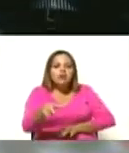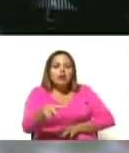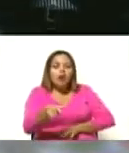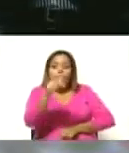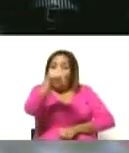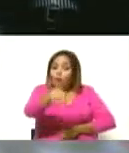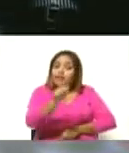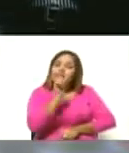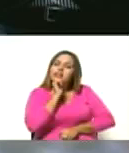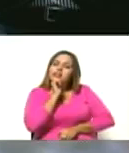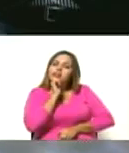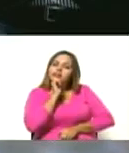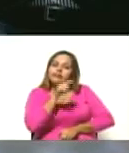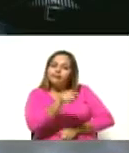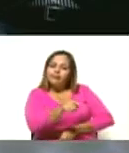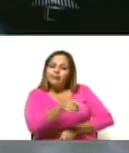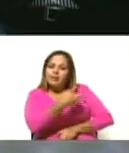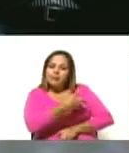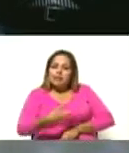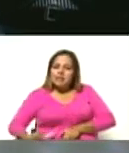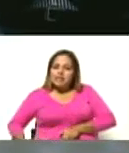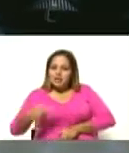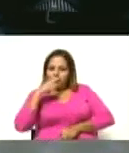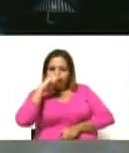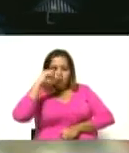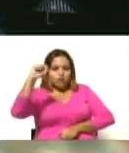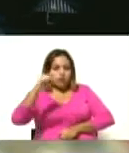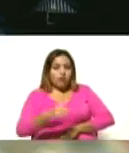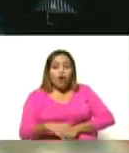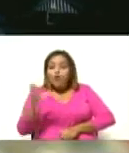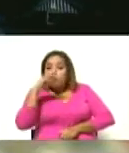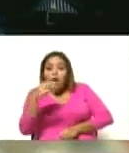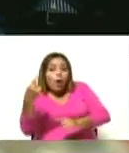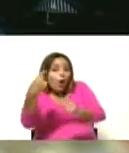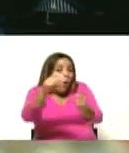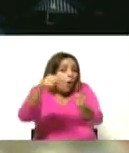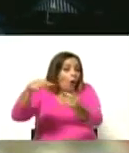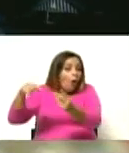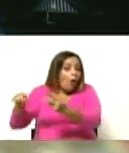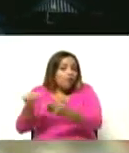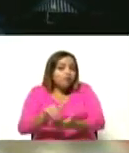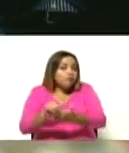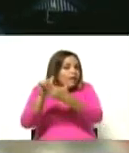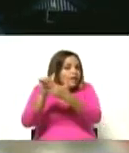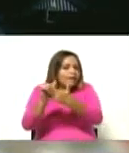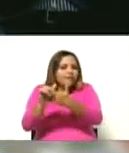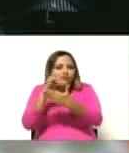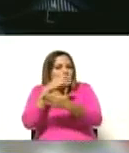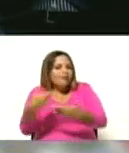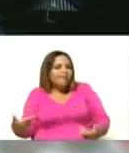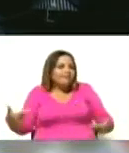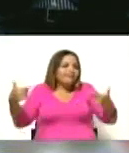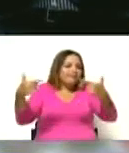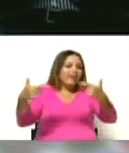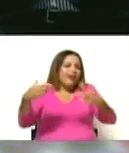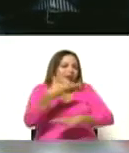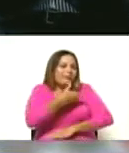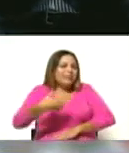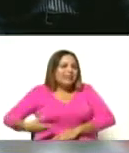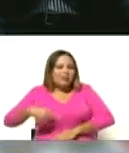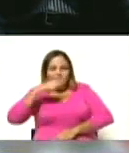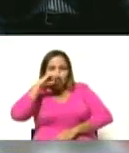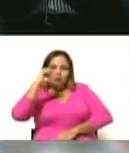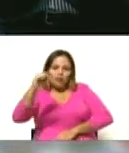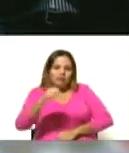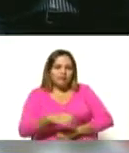hoy el del presidente Nicolás Maduro. No hay otro liderazgo que compita con el presidente Maduro en